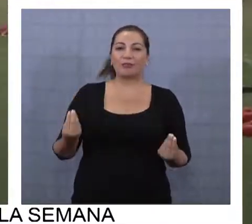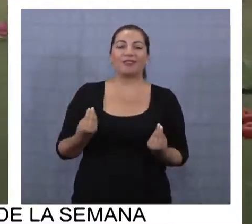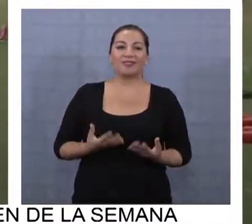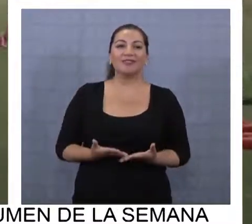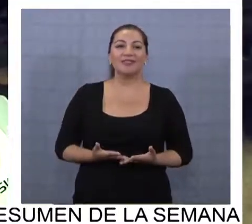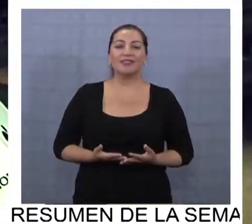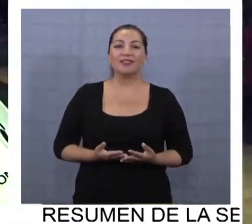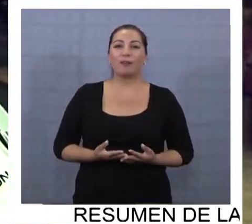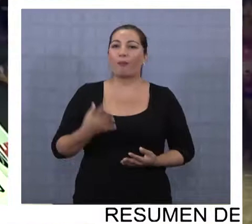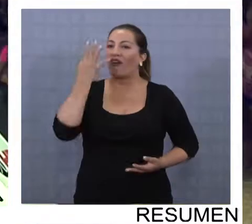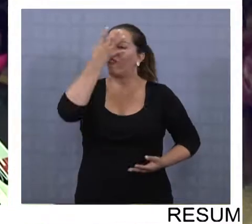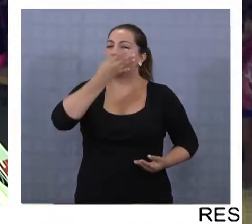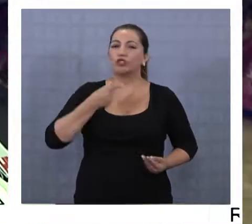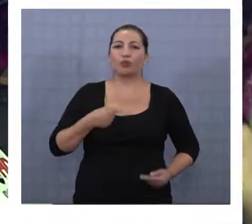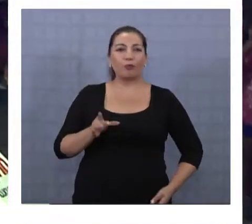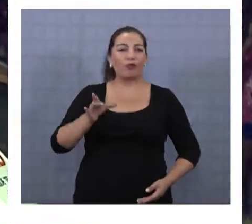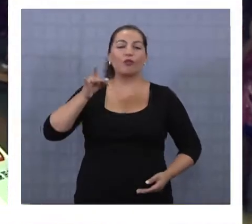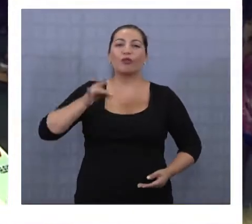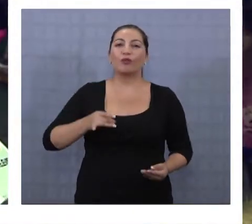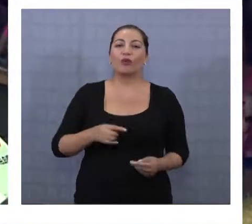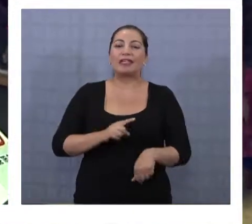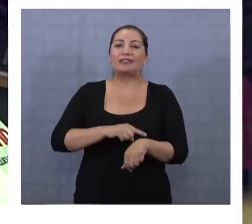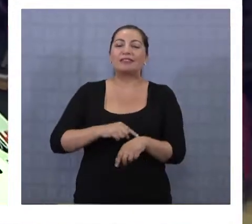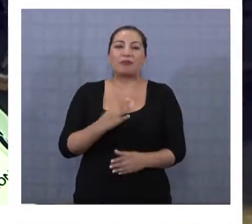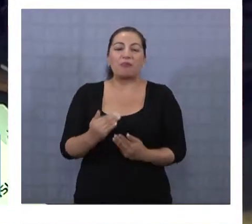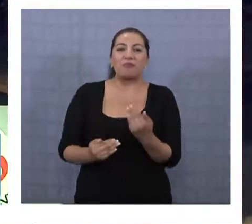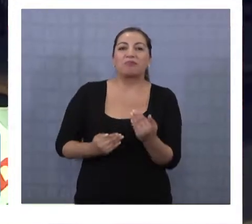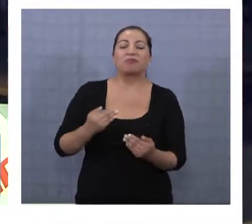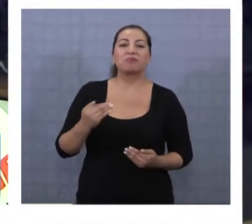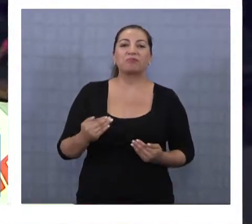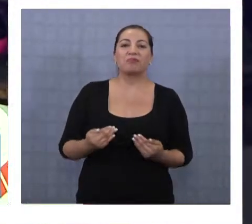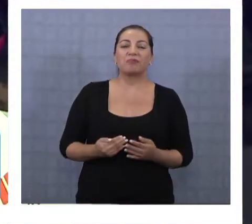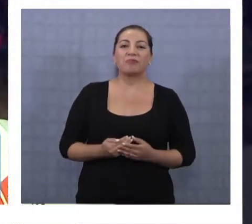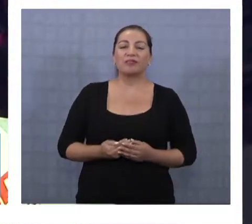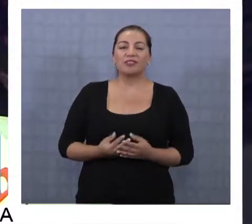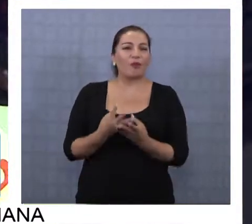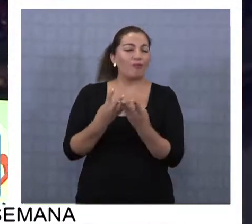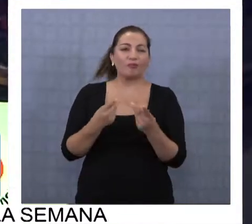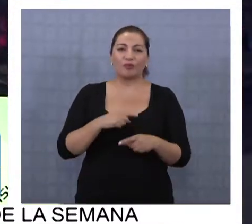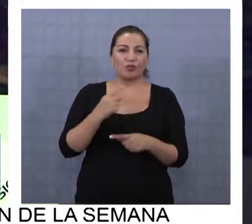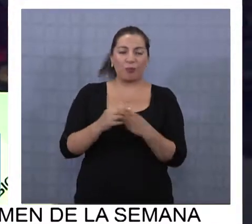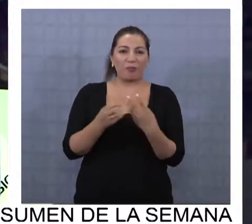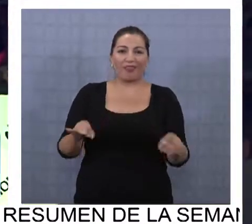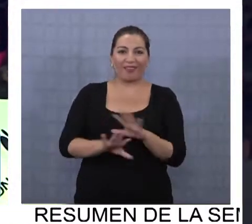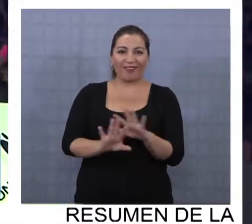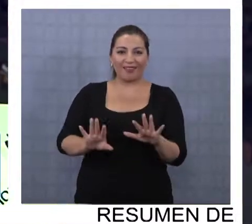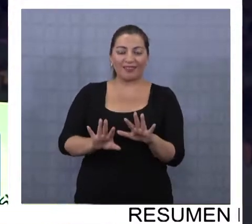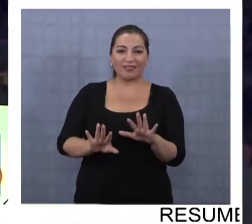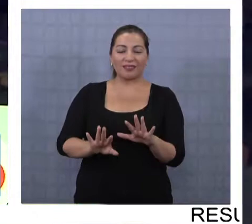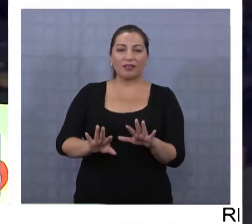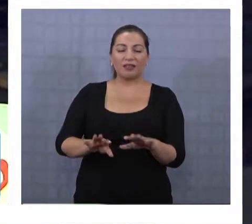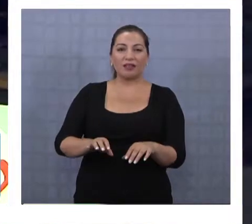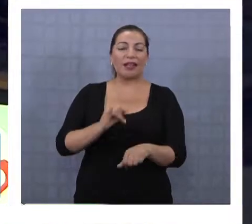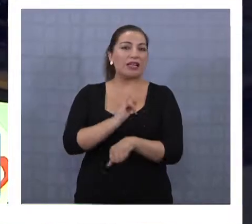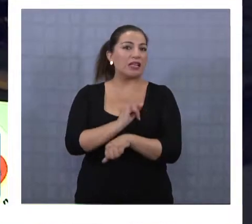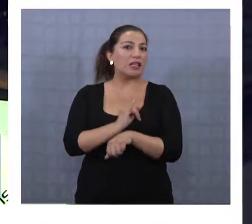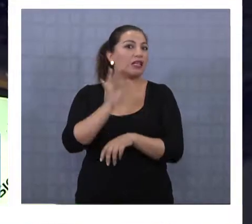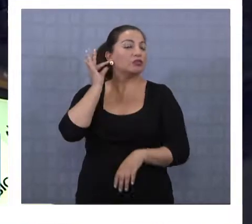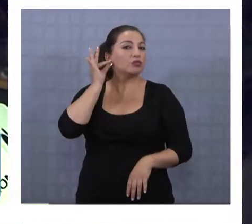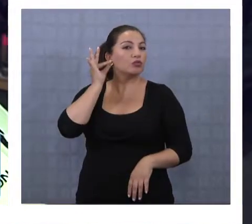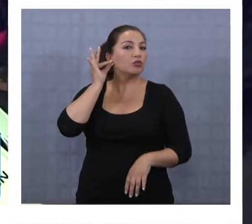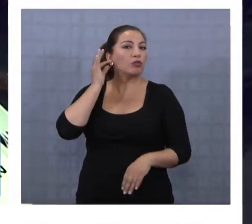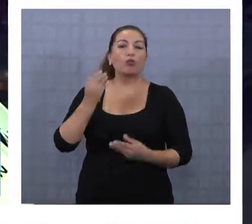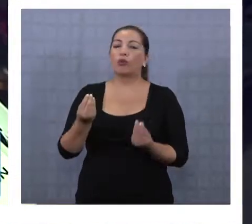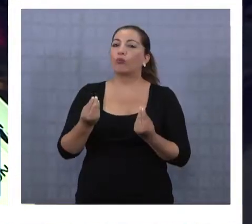maravilloso y yo me doy cuenta que con el tiempo no se está perdiendo la magia. Andrea fue, es una mujer